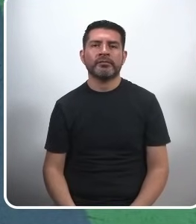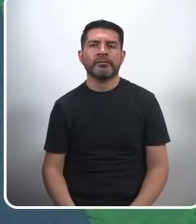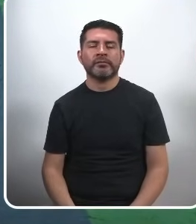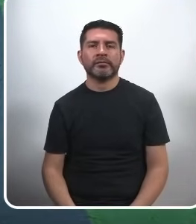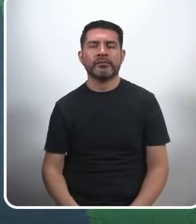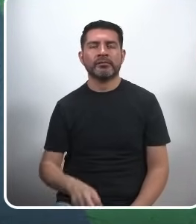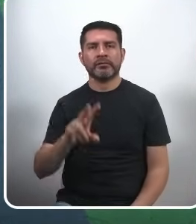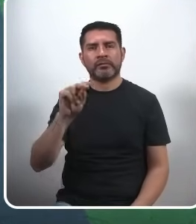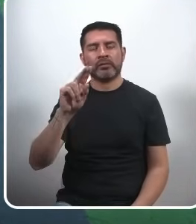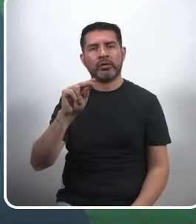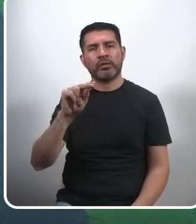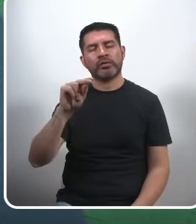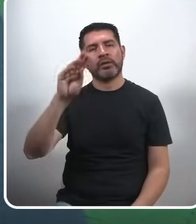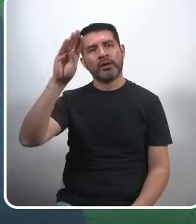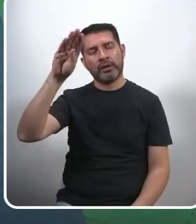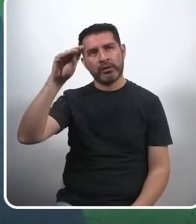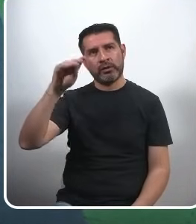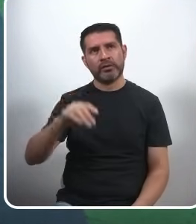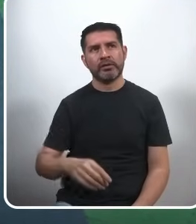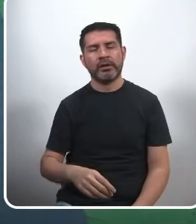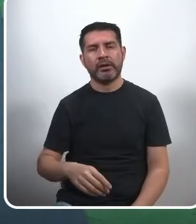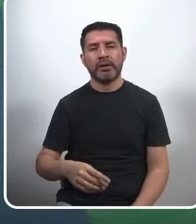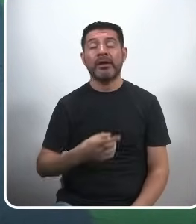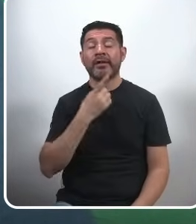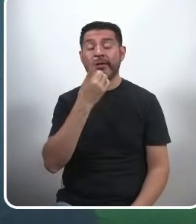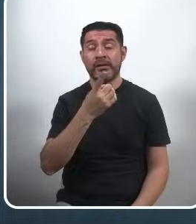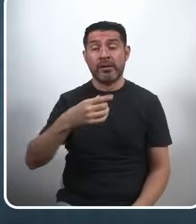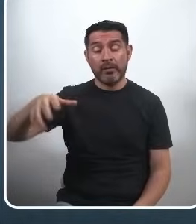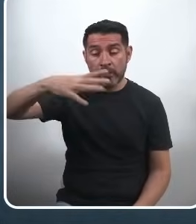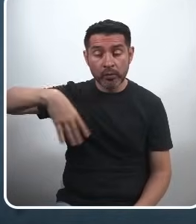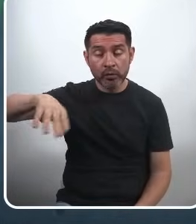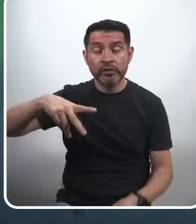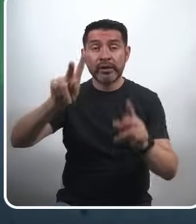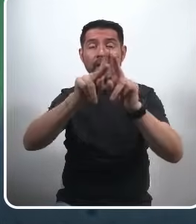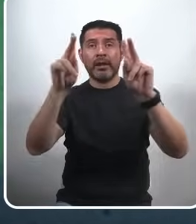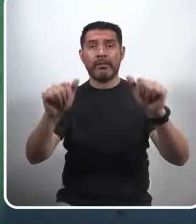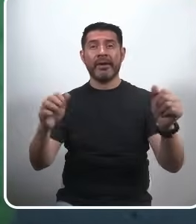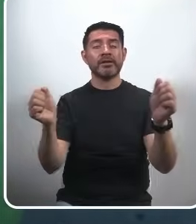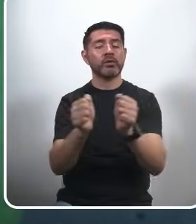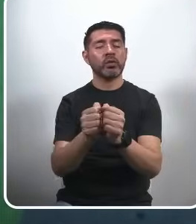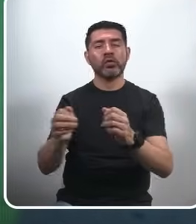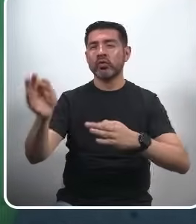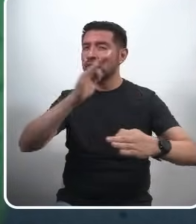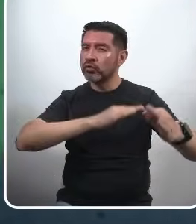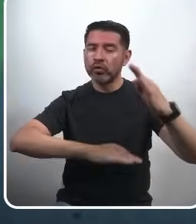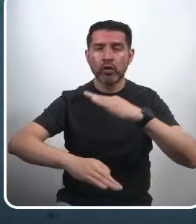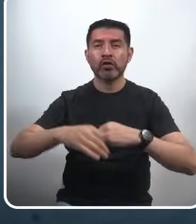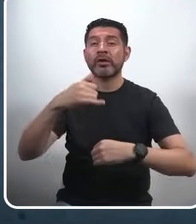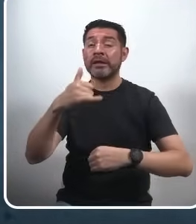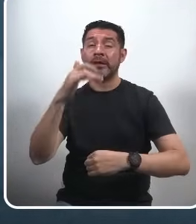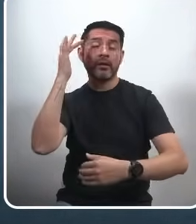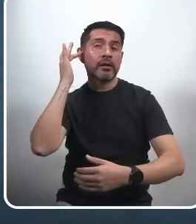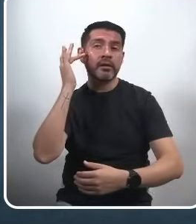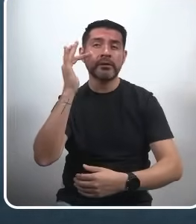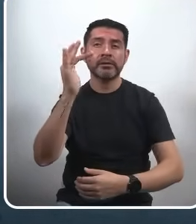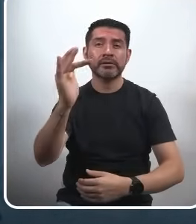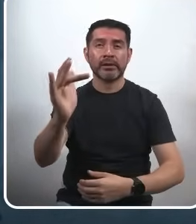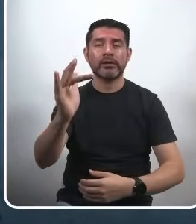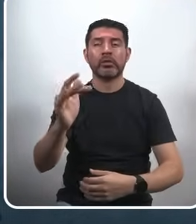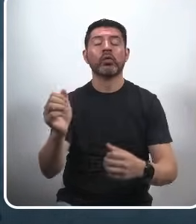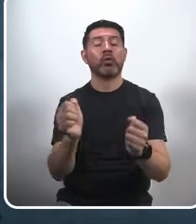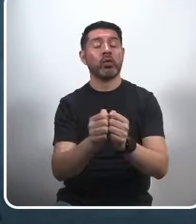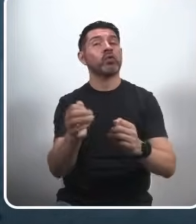¿Sí? Busquen la paz con todos y la santidad. Punto ahí. Quiero que note